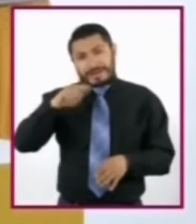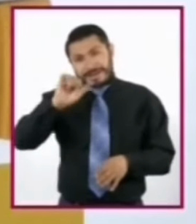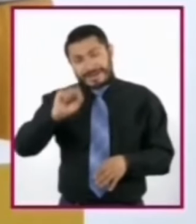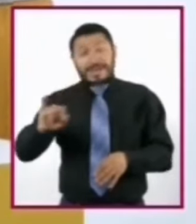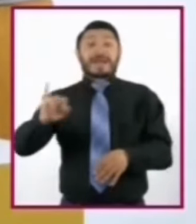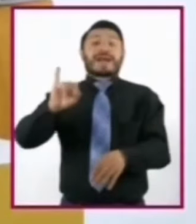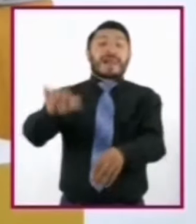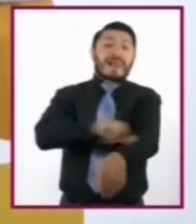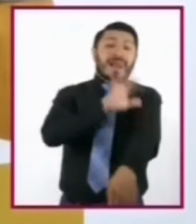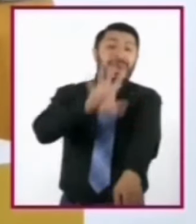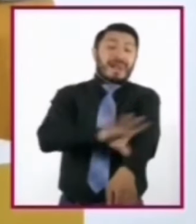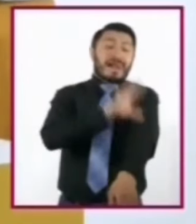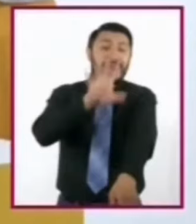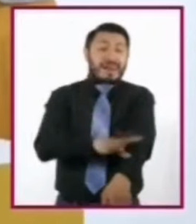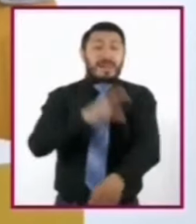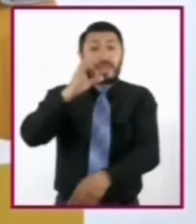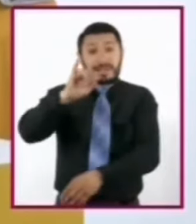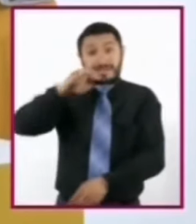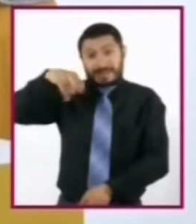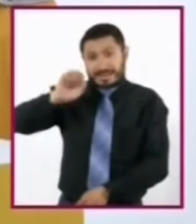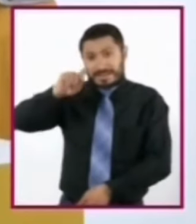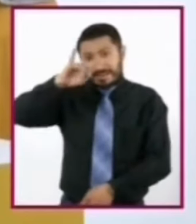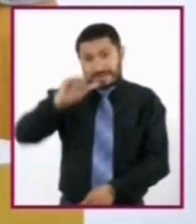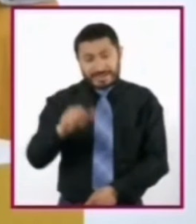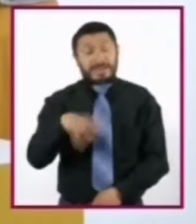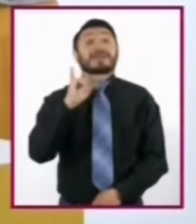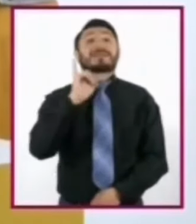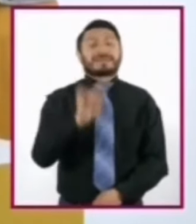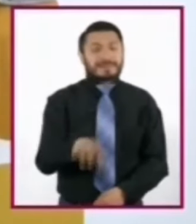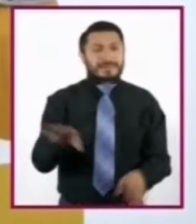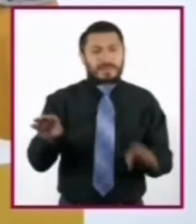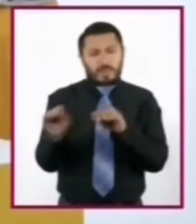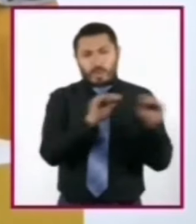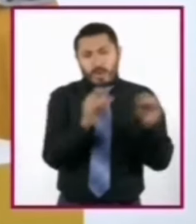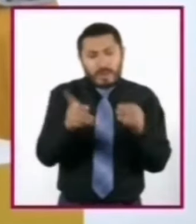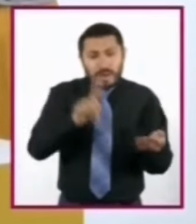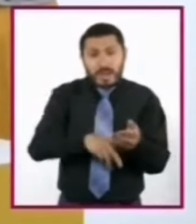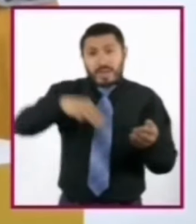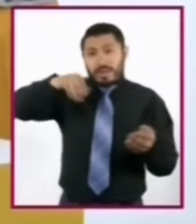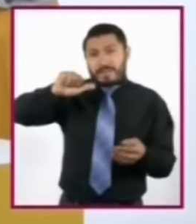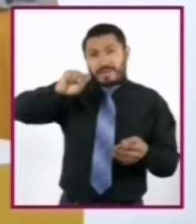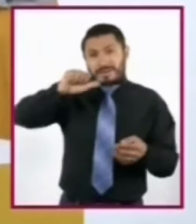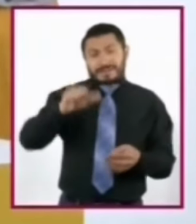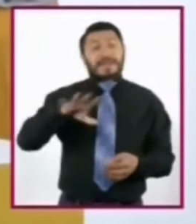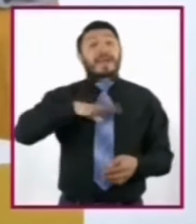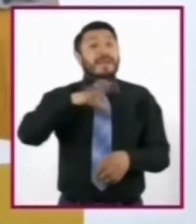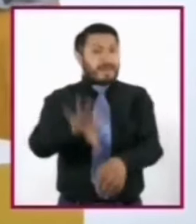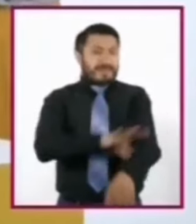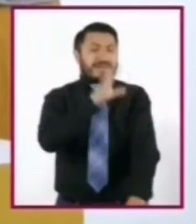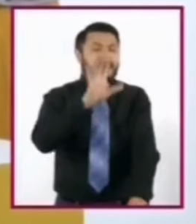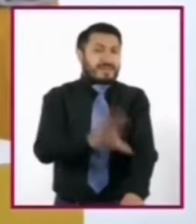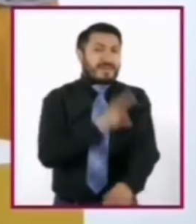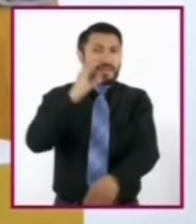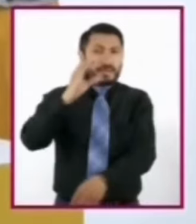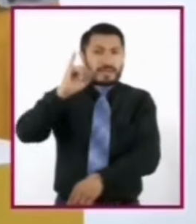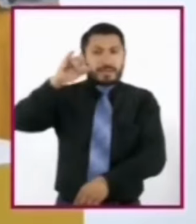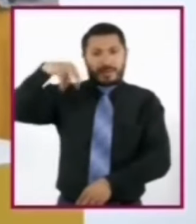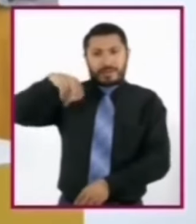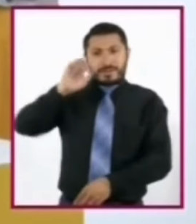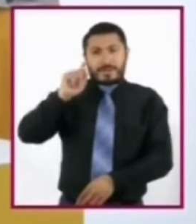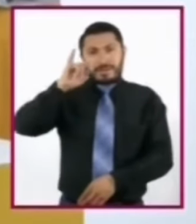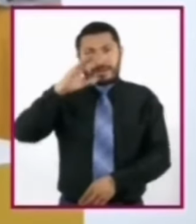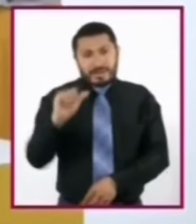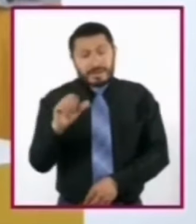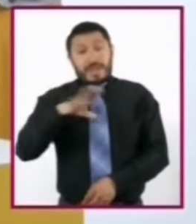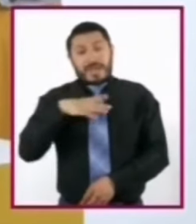deducción. Como se mueven y poseen masa, estas tienen energía cinética. Además, podemos modificar